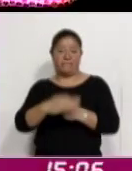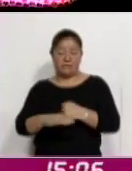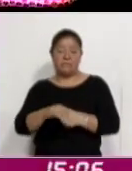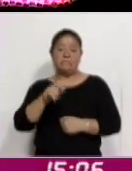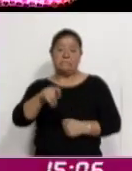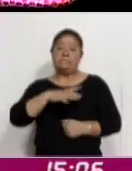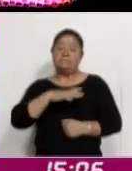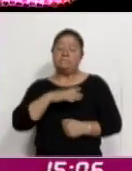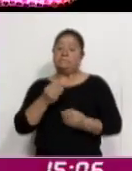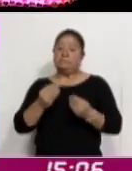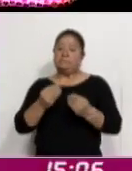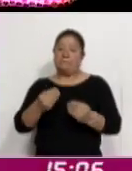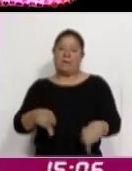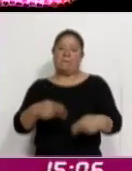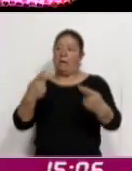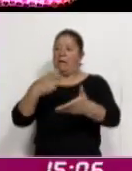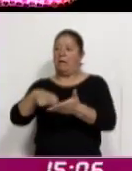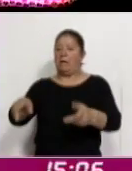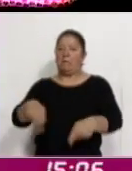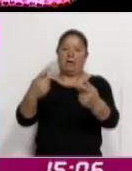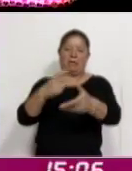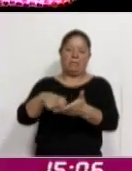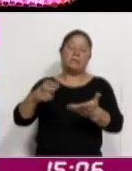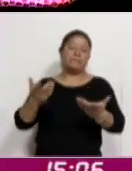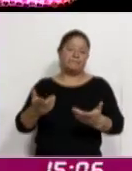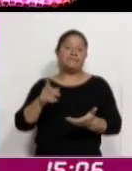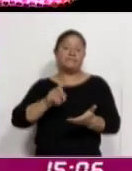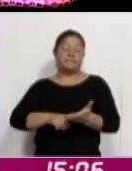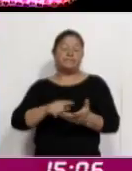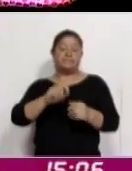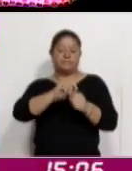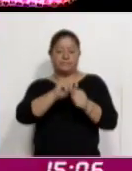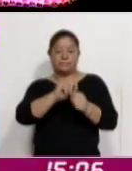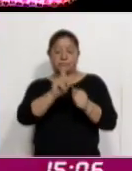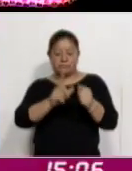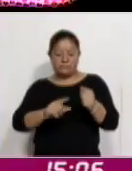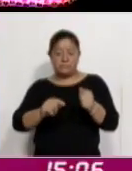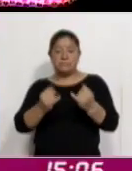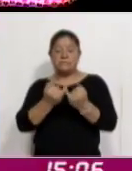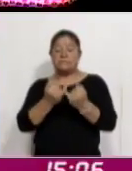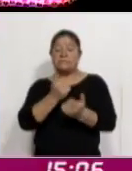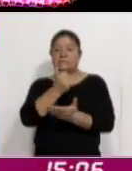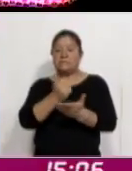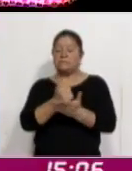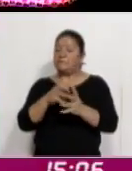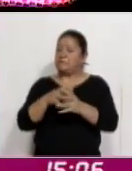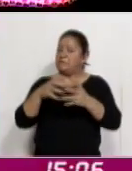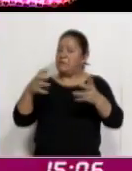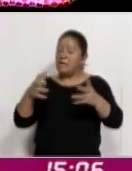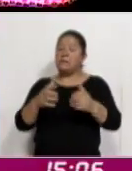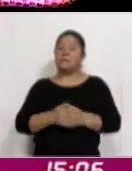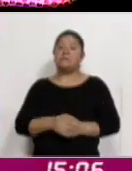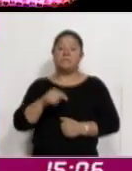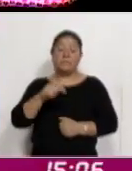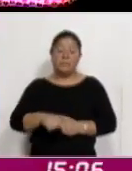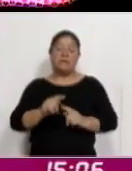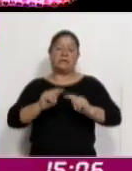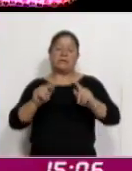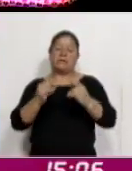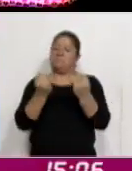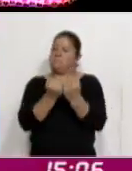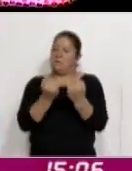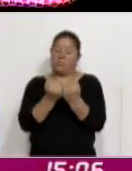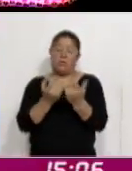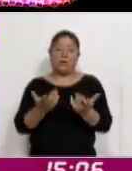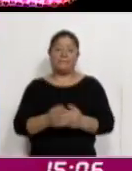económica en gran parte del territorio de tlaxcalteca, sobre todo en las ciudades más grandes con una mayor actividad económica. Y ya sabe, esto suele